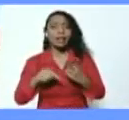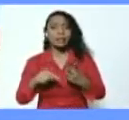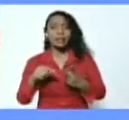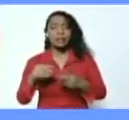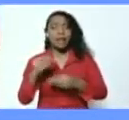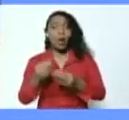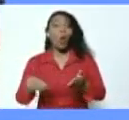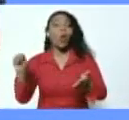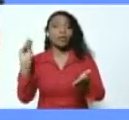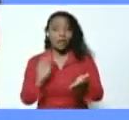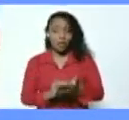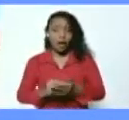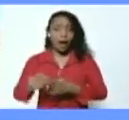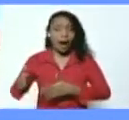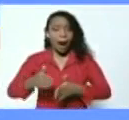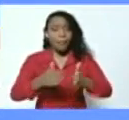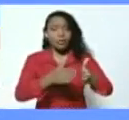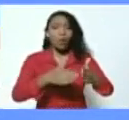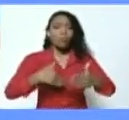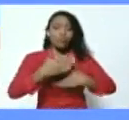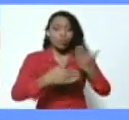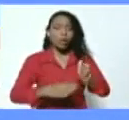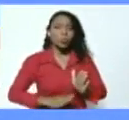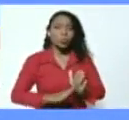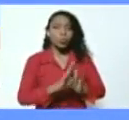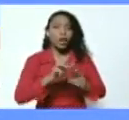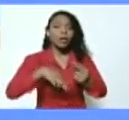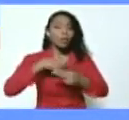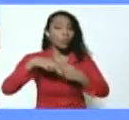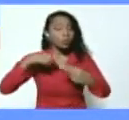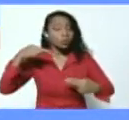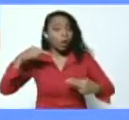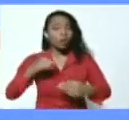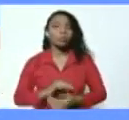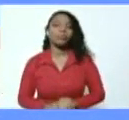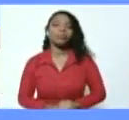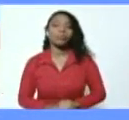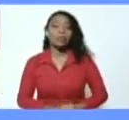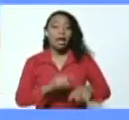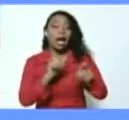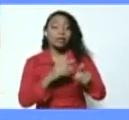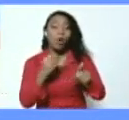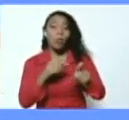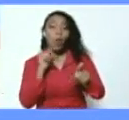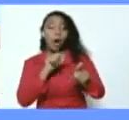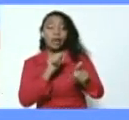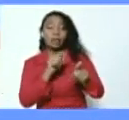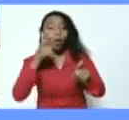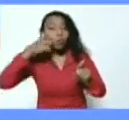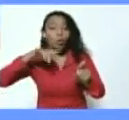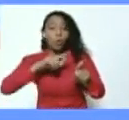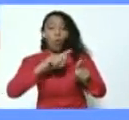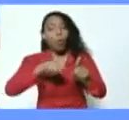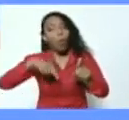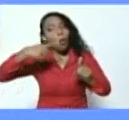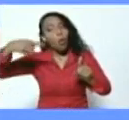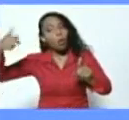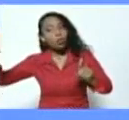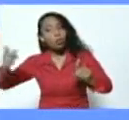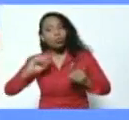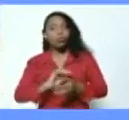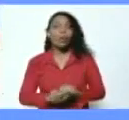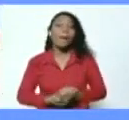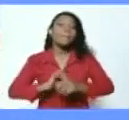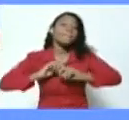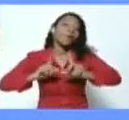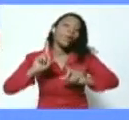retomado la senda del progresismo, de la revolución, y así como ellos, como esos pueblos, otros.